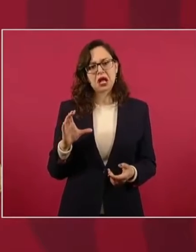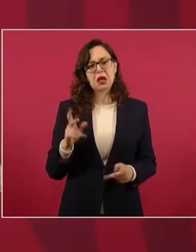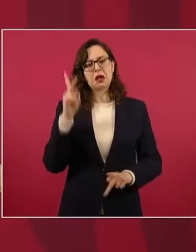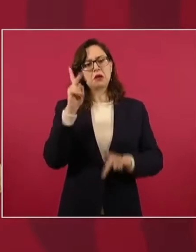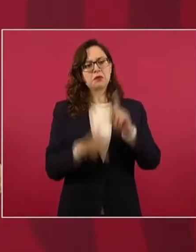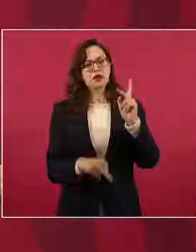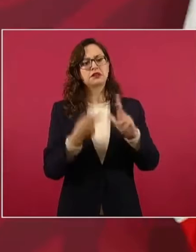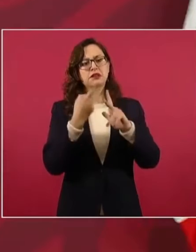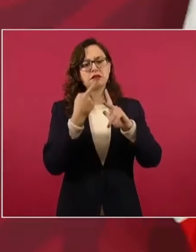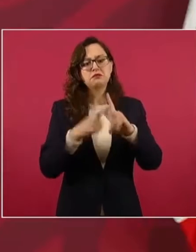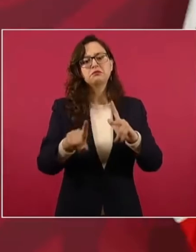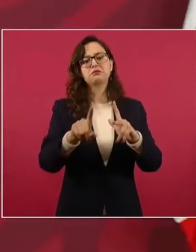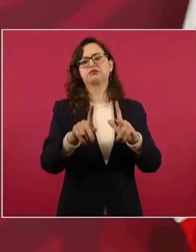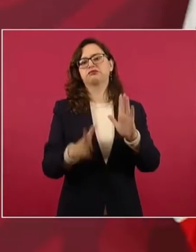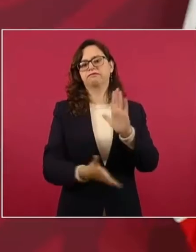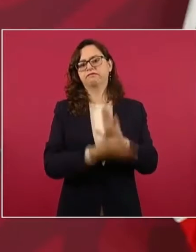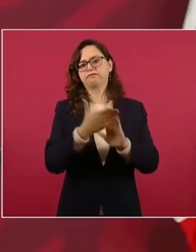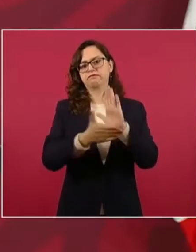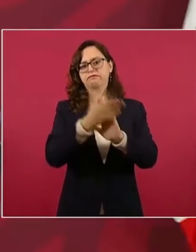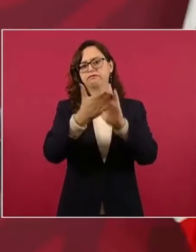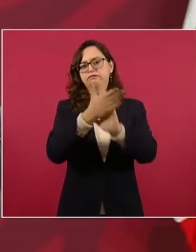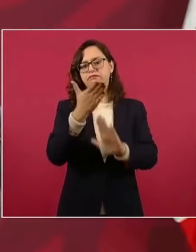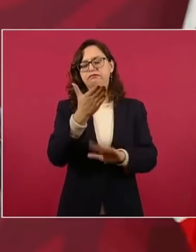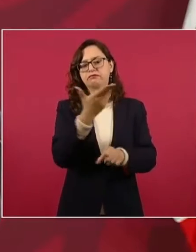de esa manera justificaban la corrupción,